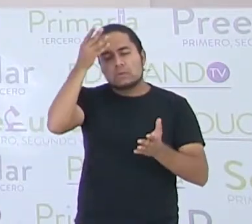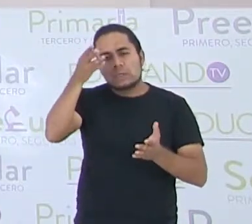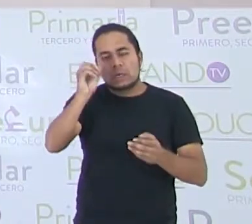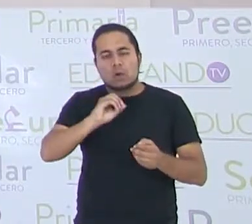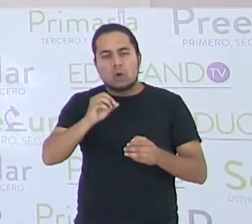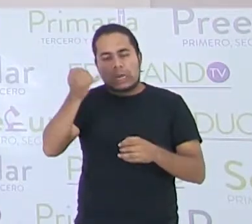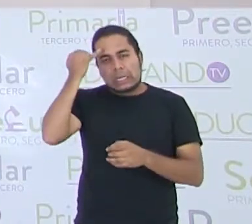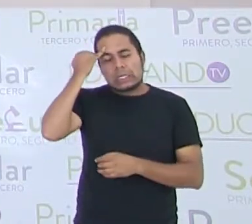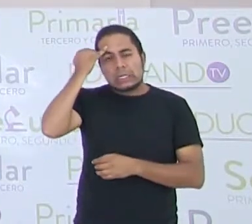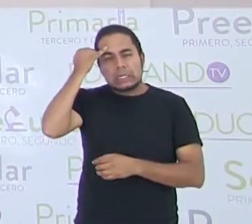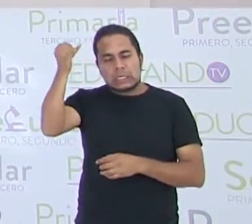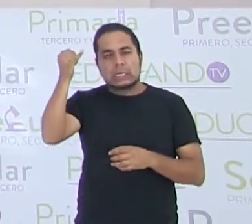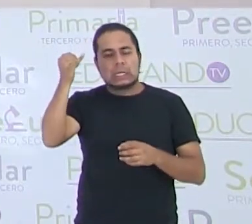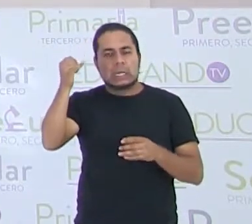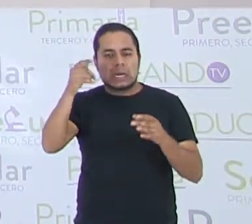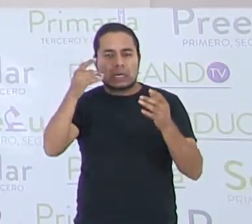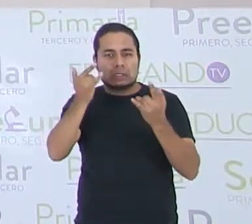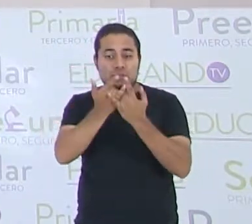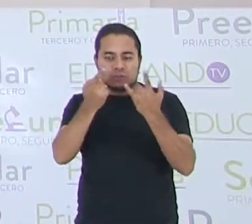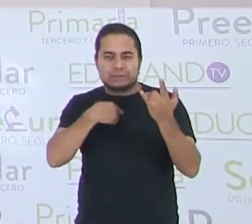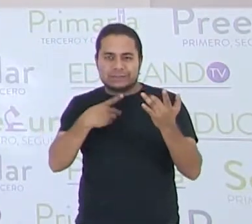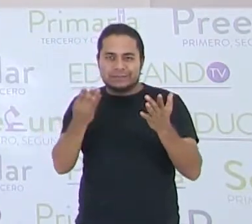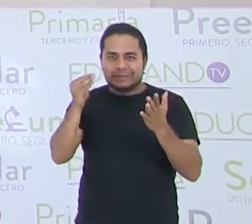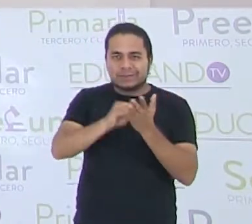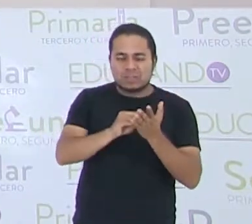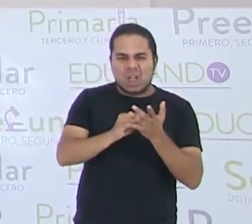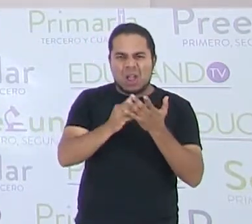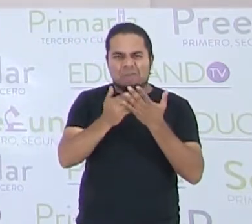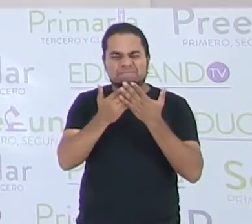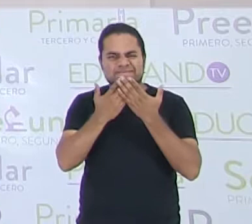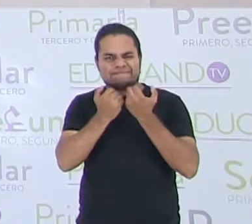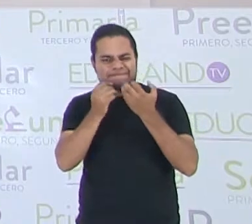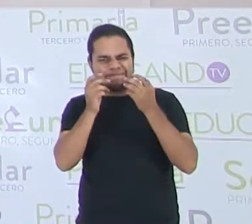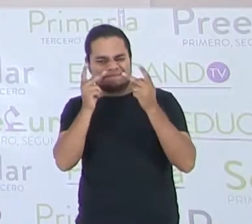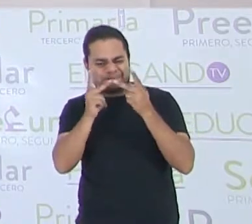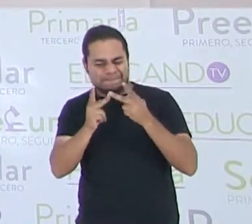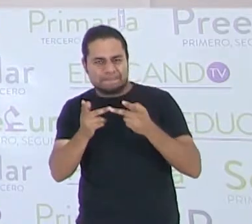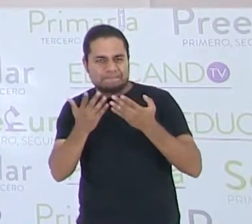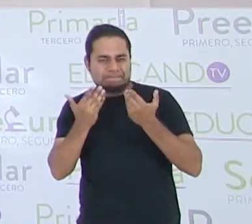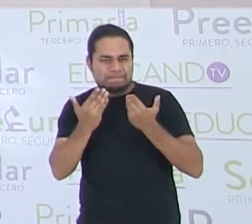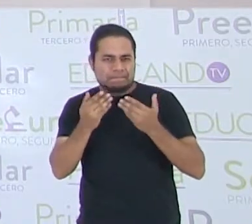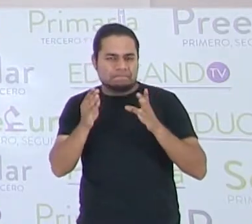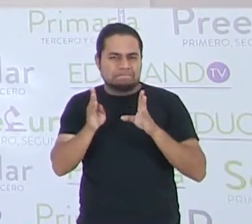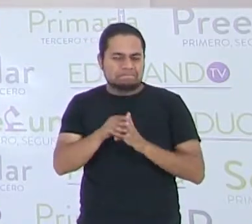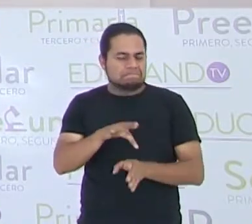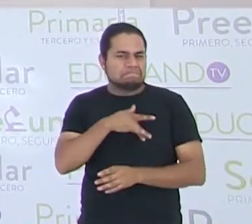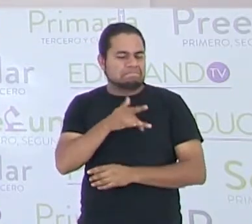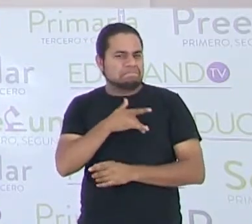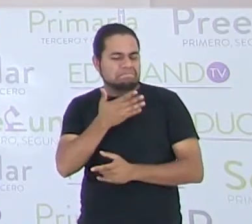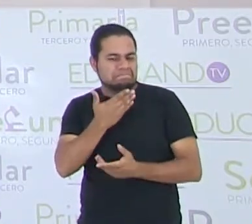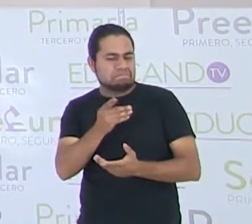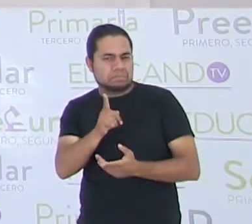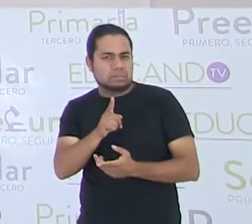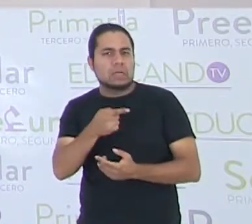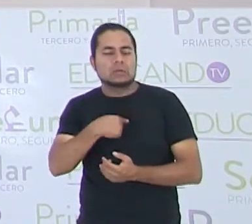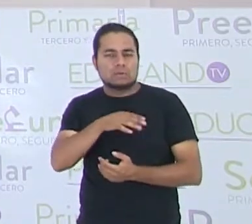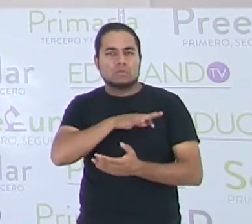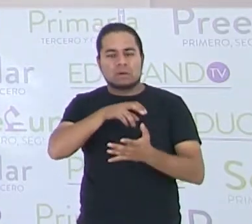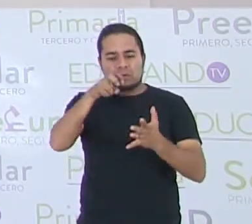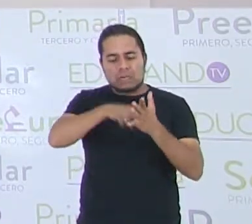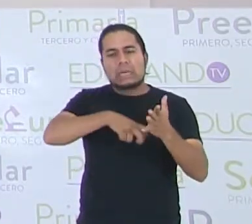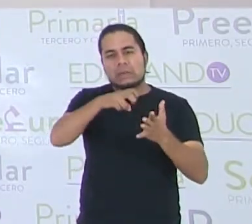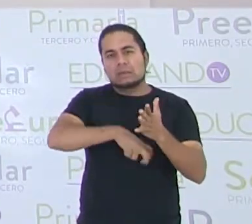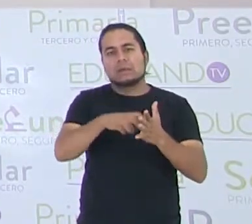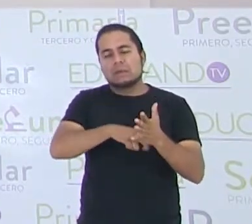que yo escriba, la historia que yo escriba, no tenga mucha coherencia, mucho sentido, entonces voy a poder